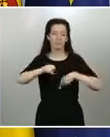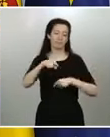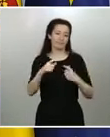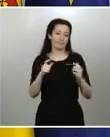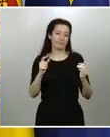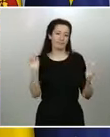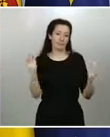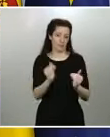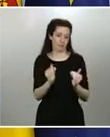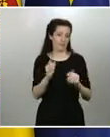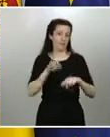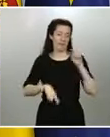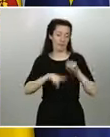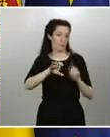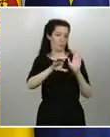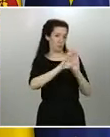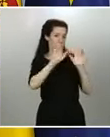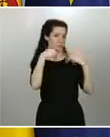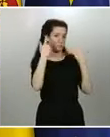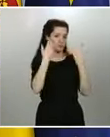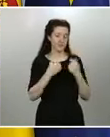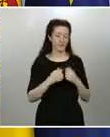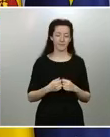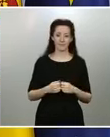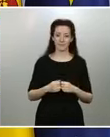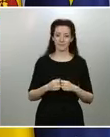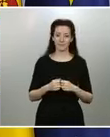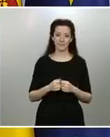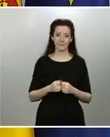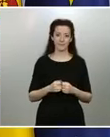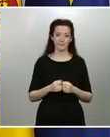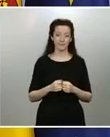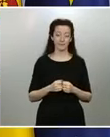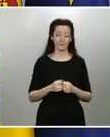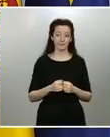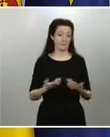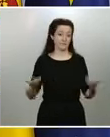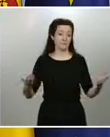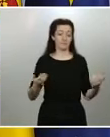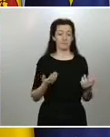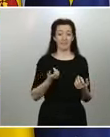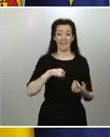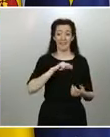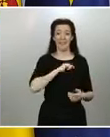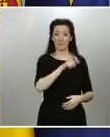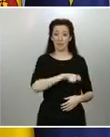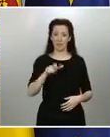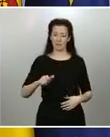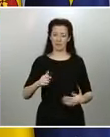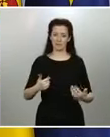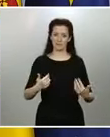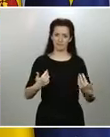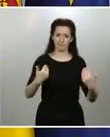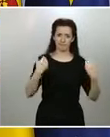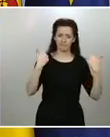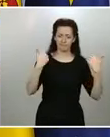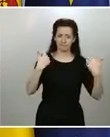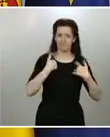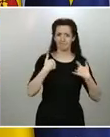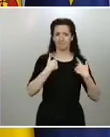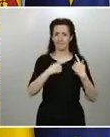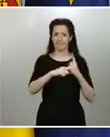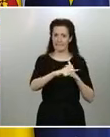si los españoles se han sacrificado los representantes políticos debemos ser responsables y no